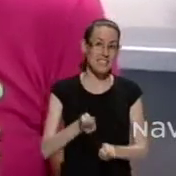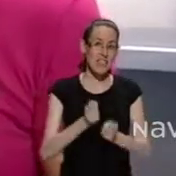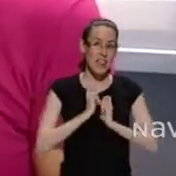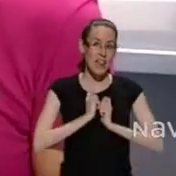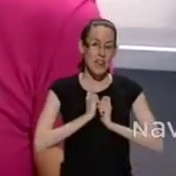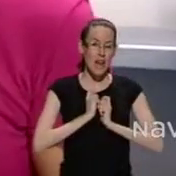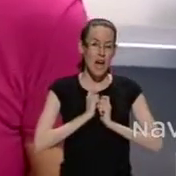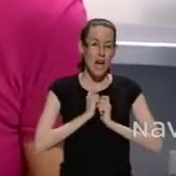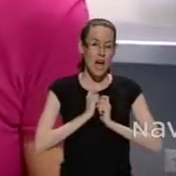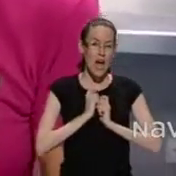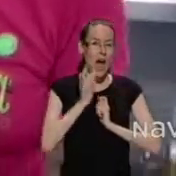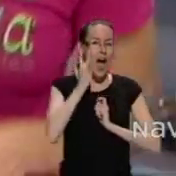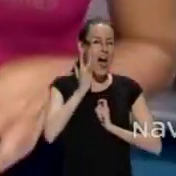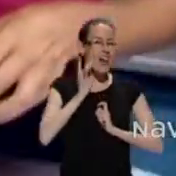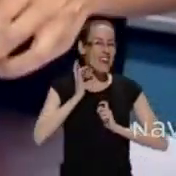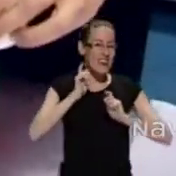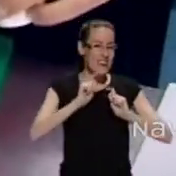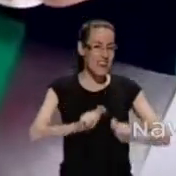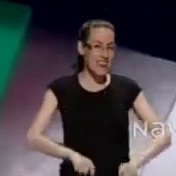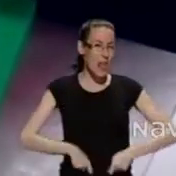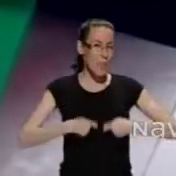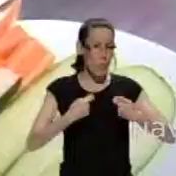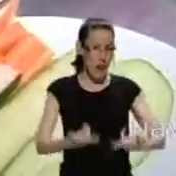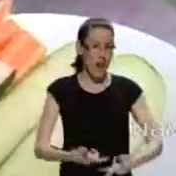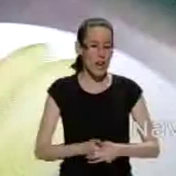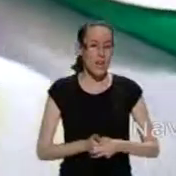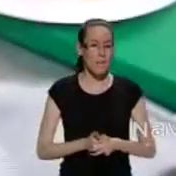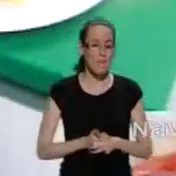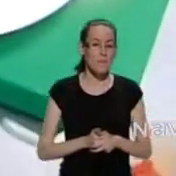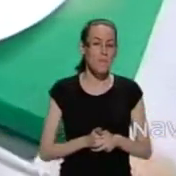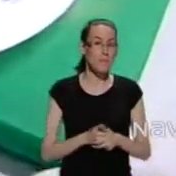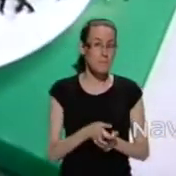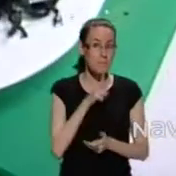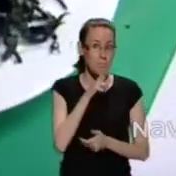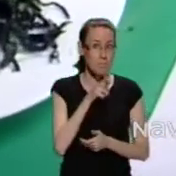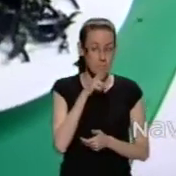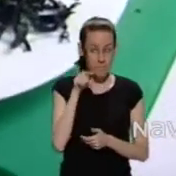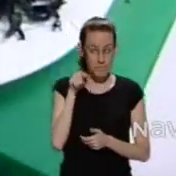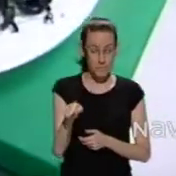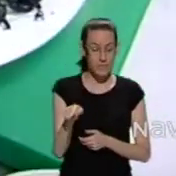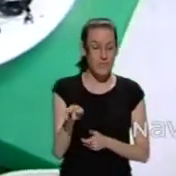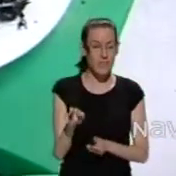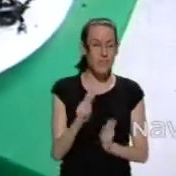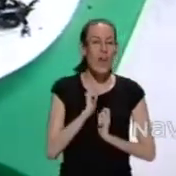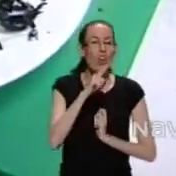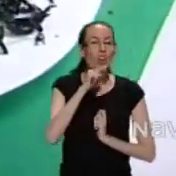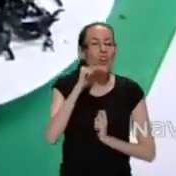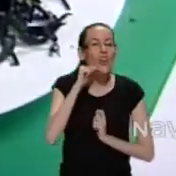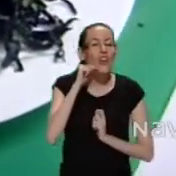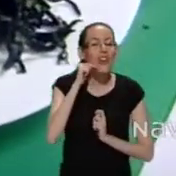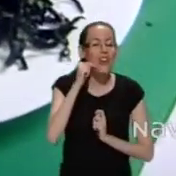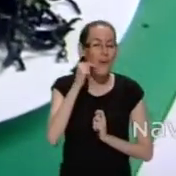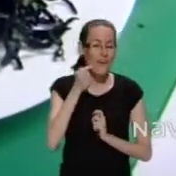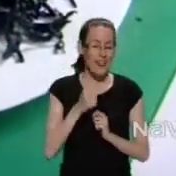contaminación, de la radioactividad, etc. Este tipo de verduras lo que nos van a aportar es dulzor. Muy